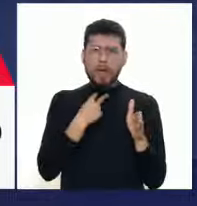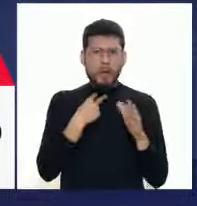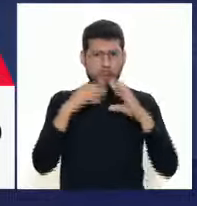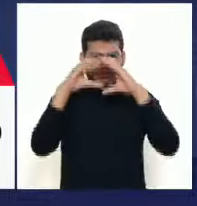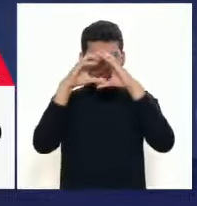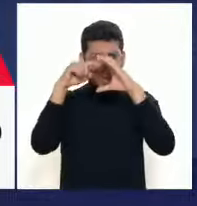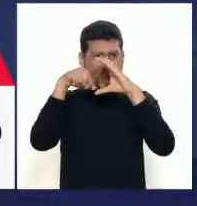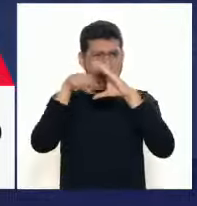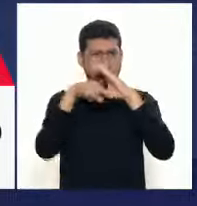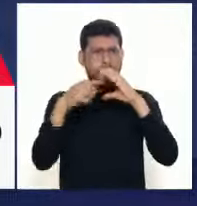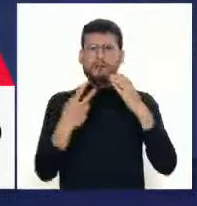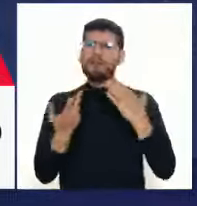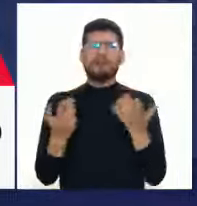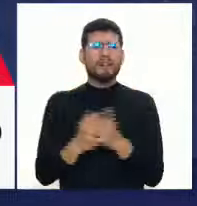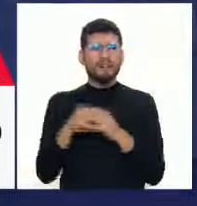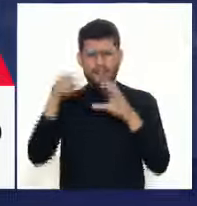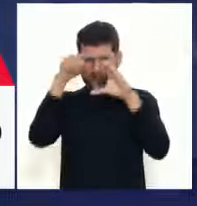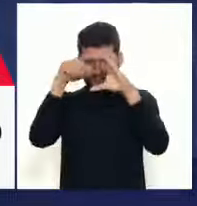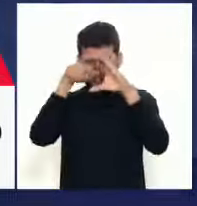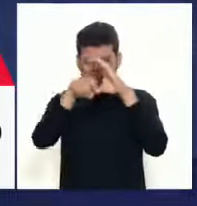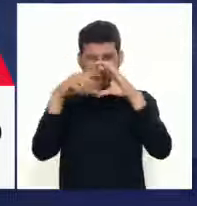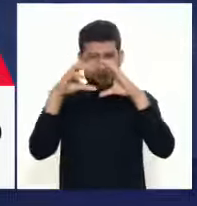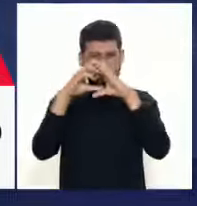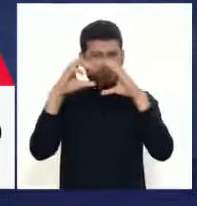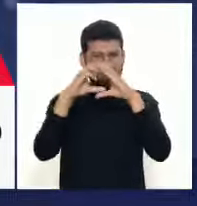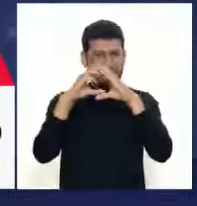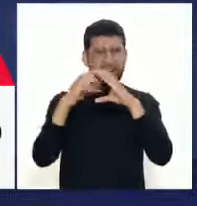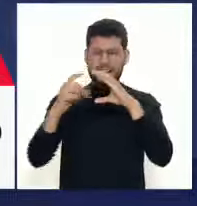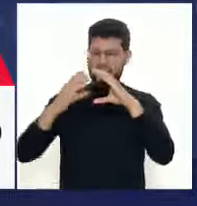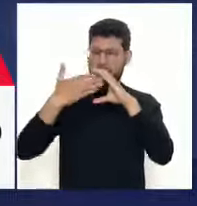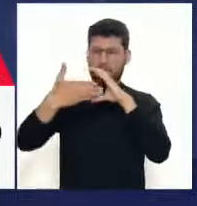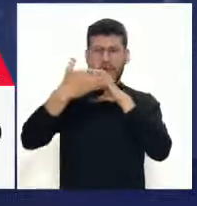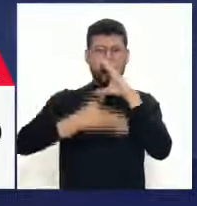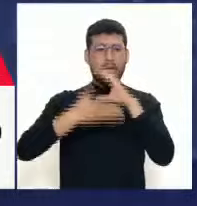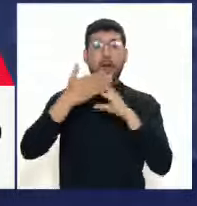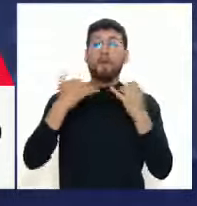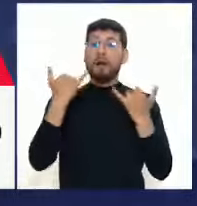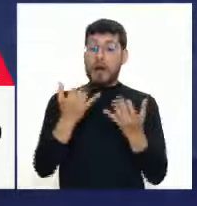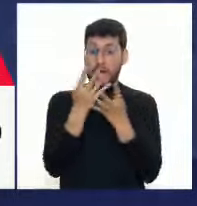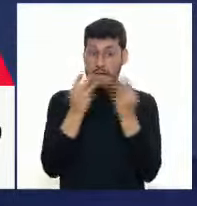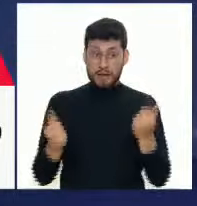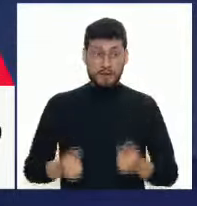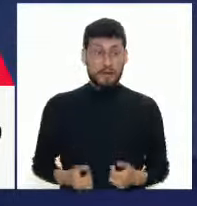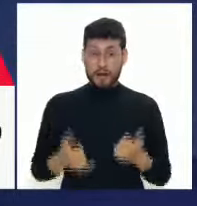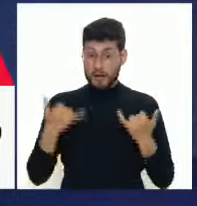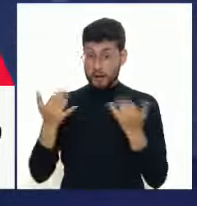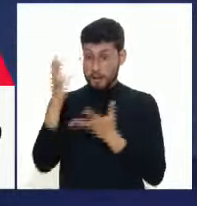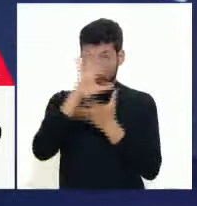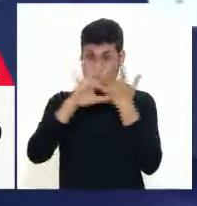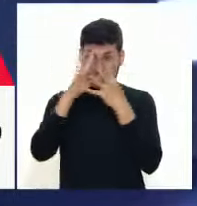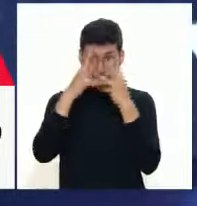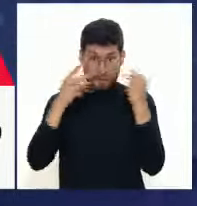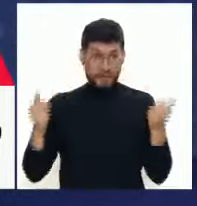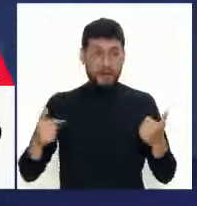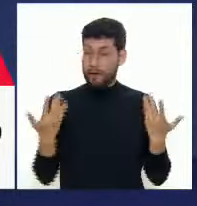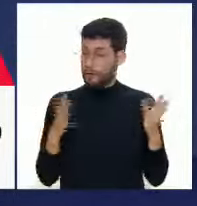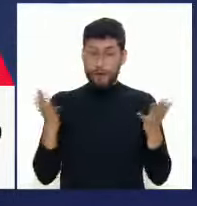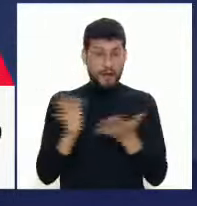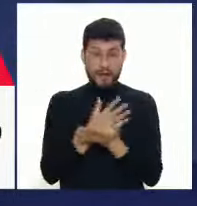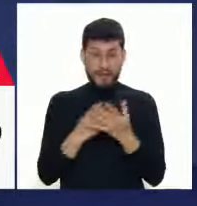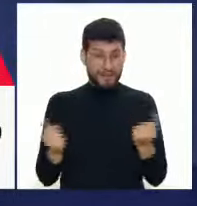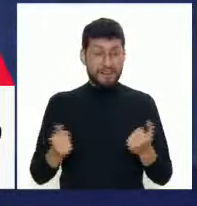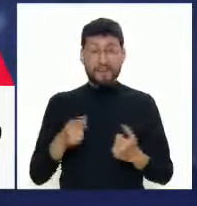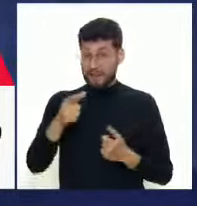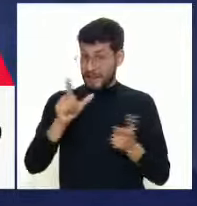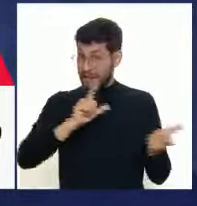estos agujeros porque son muy pequeños. La pizza se va a desaparecer, se va a desvanecer, ya no va a estar.